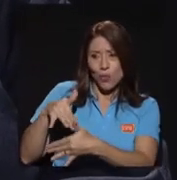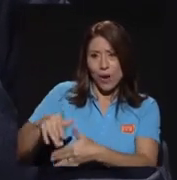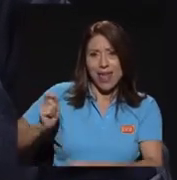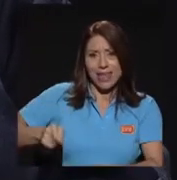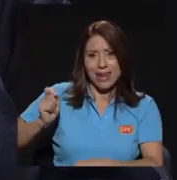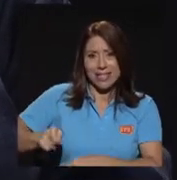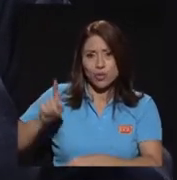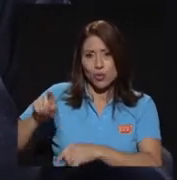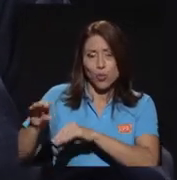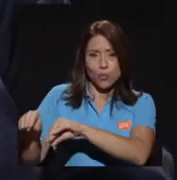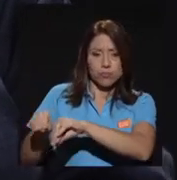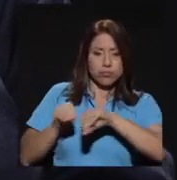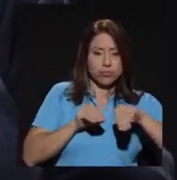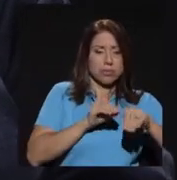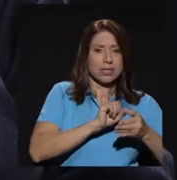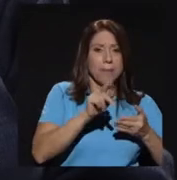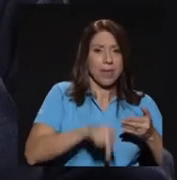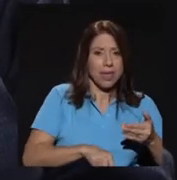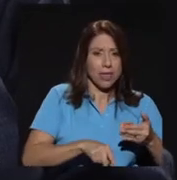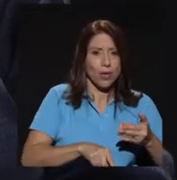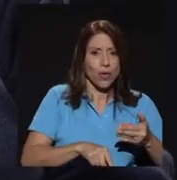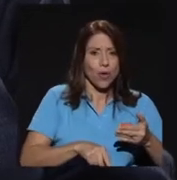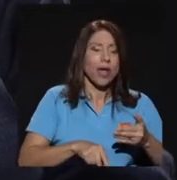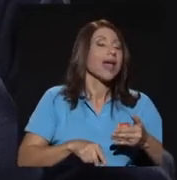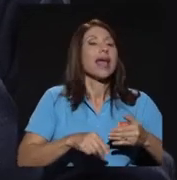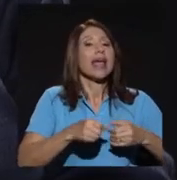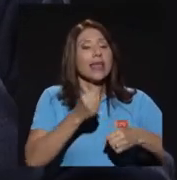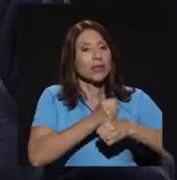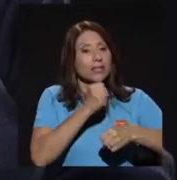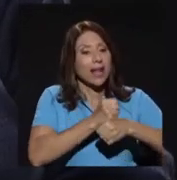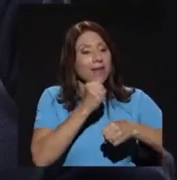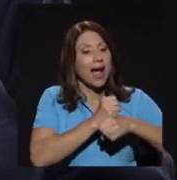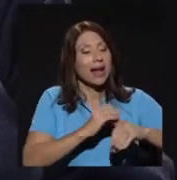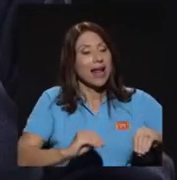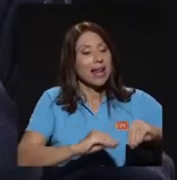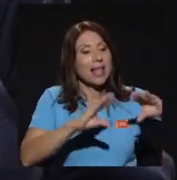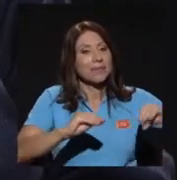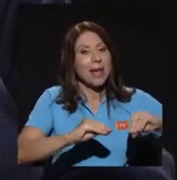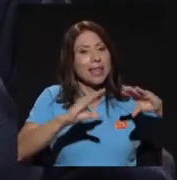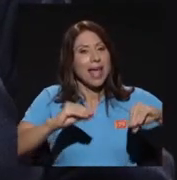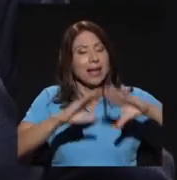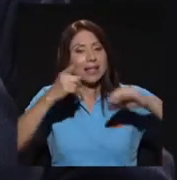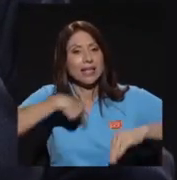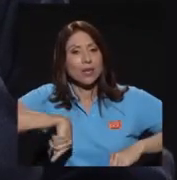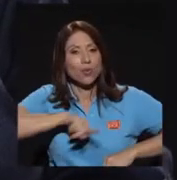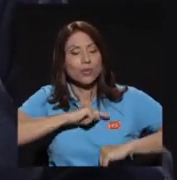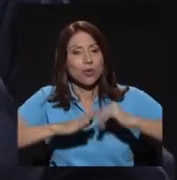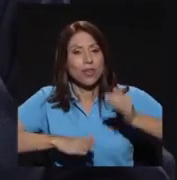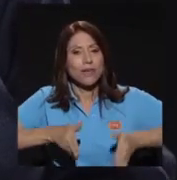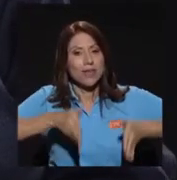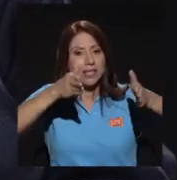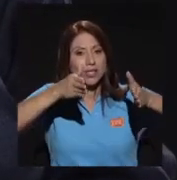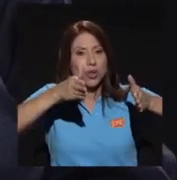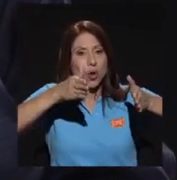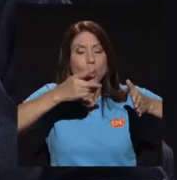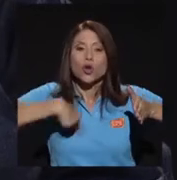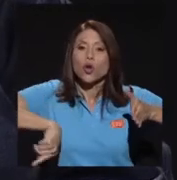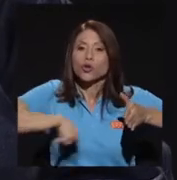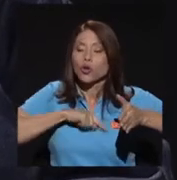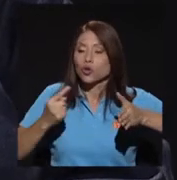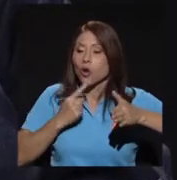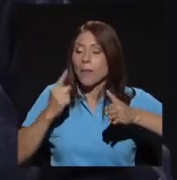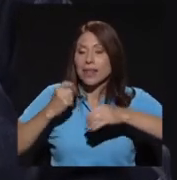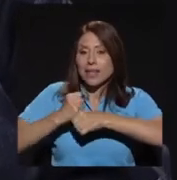aquí están pedro hay que trabajar en las mañanas en el edificio la facultad nuestro este y nosotros trabajamos solamente en las